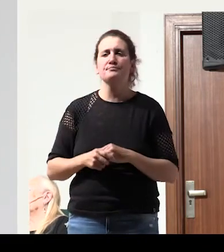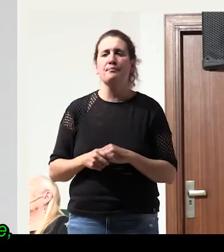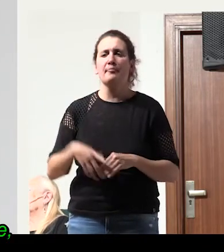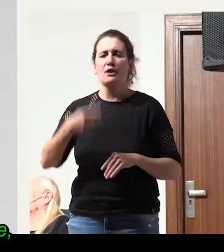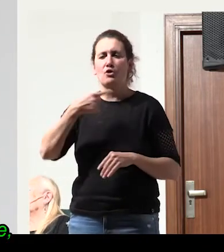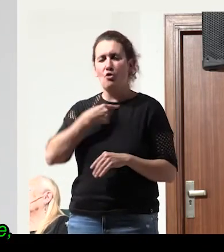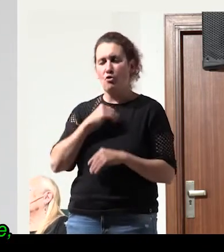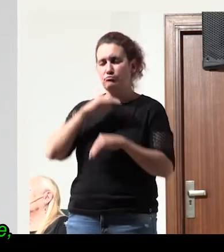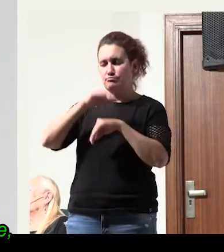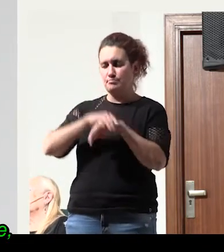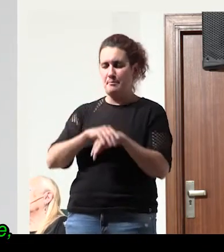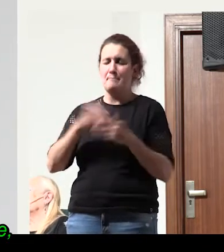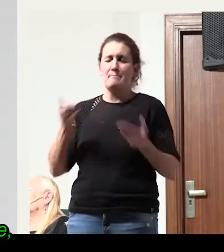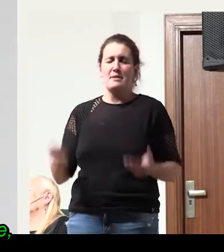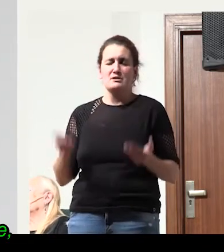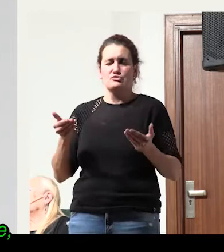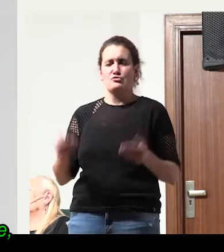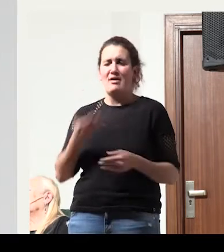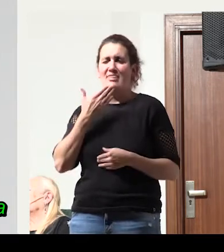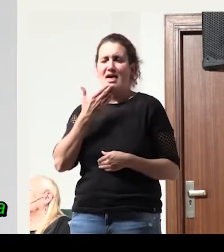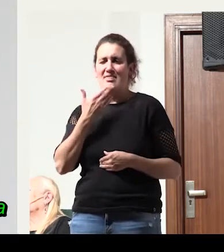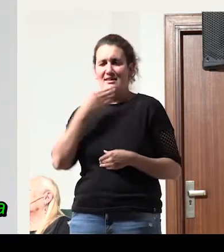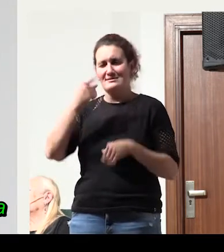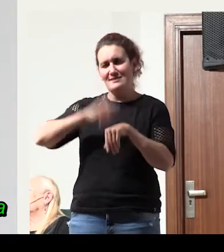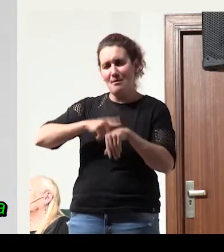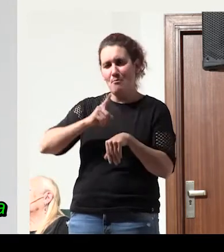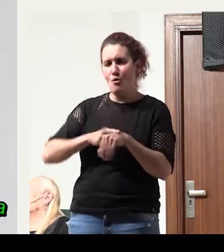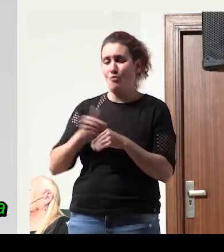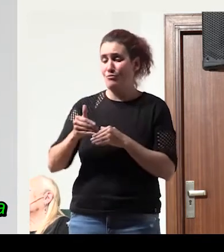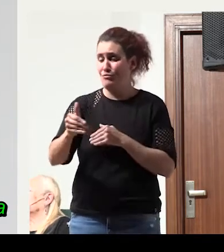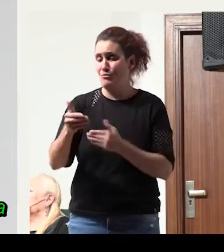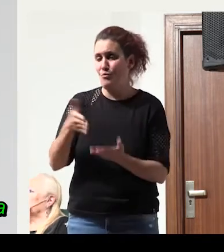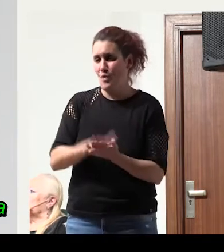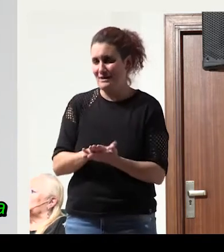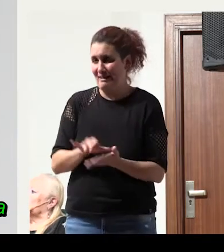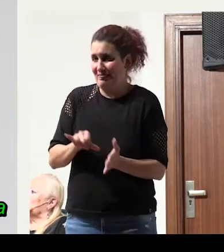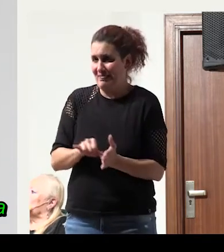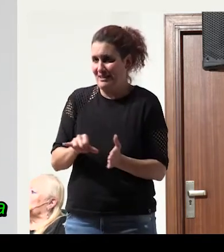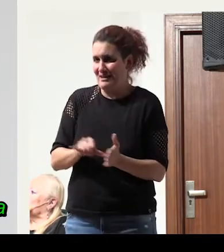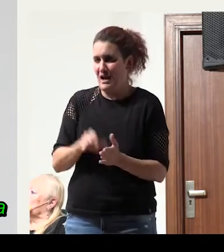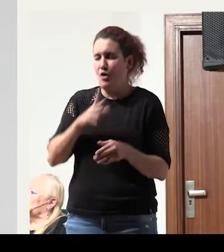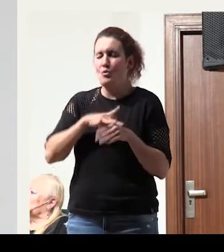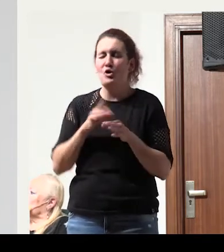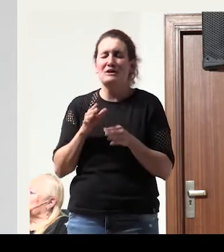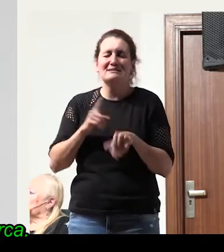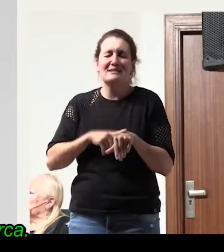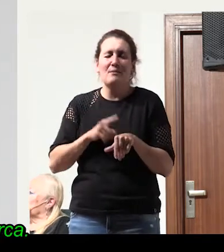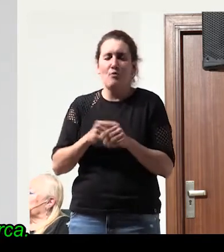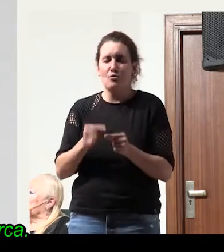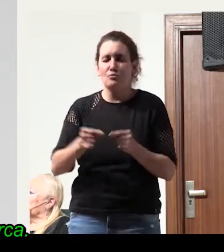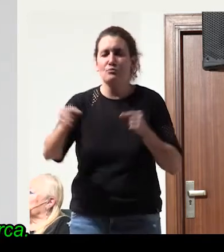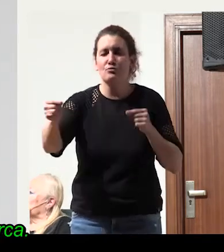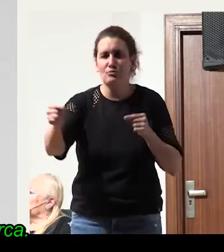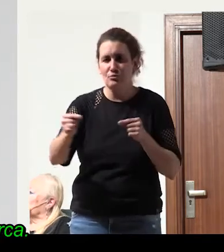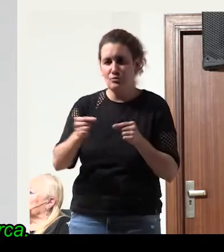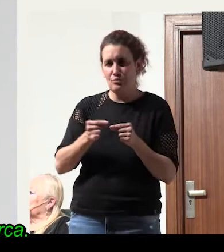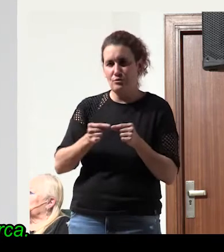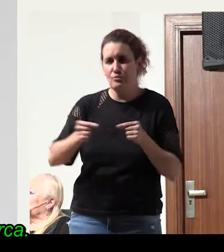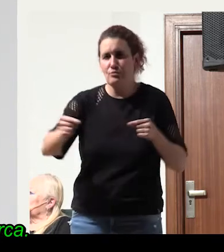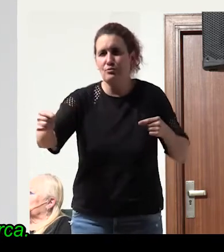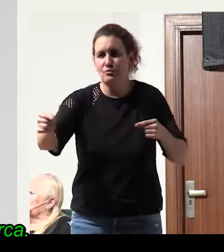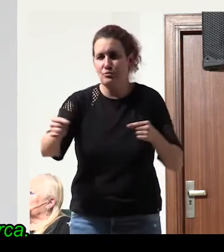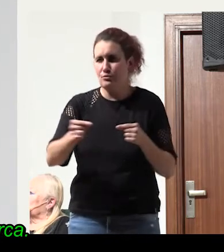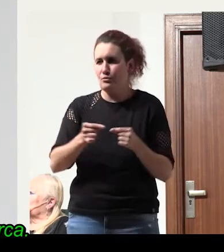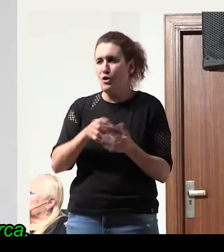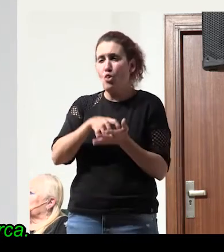edad, del tiempo, de la proximidad de la muerte, como si el tiempo se estirara y se encogiera. No hay duda, mi fecha